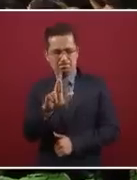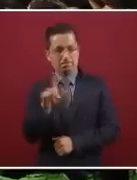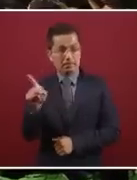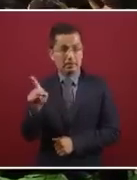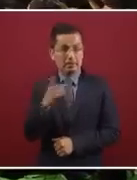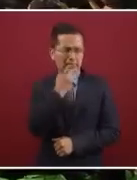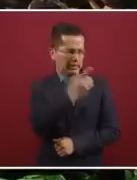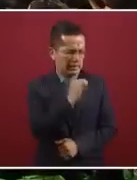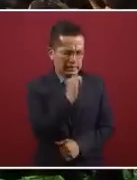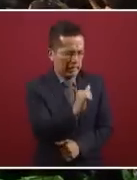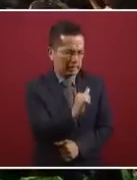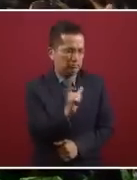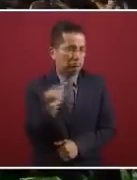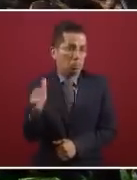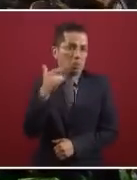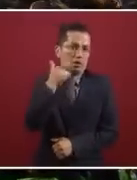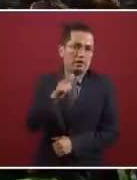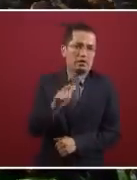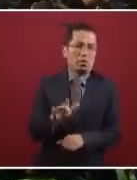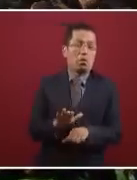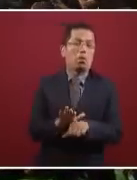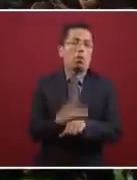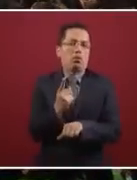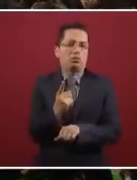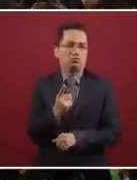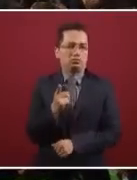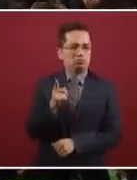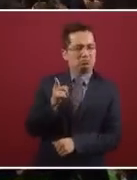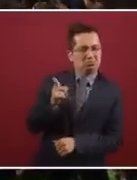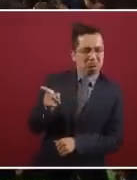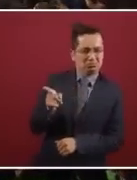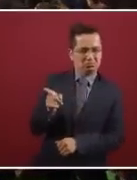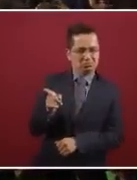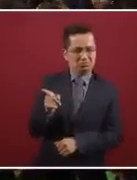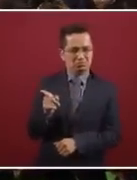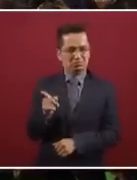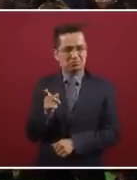porque es una gente